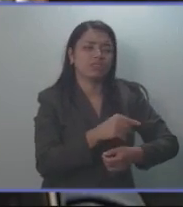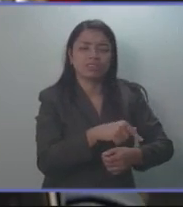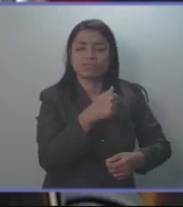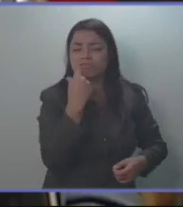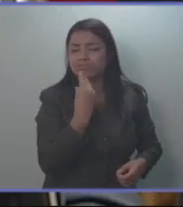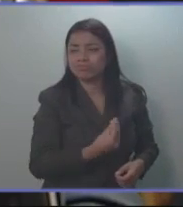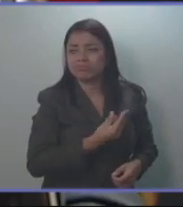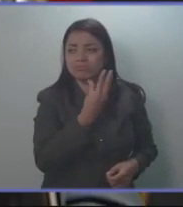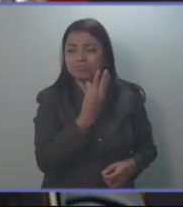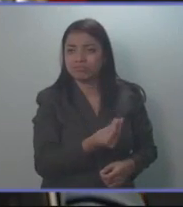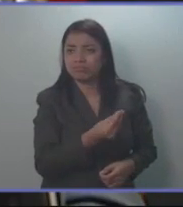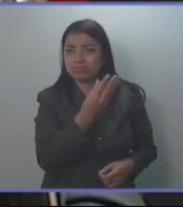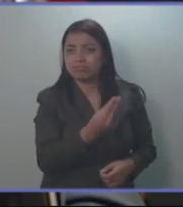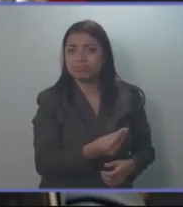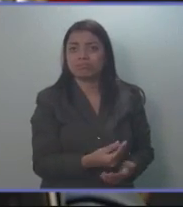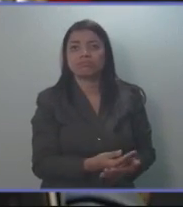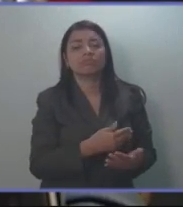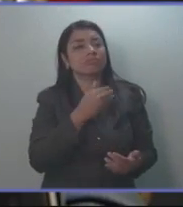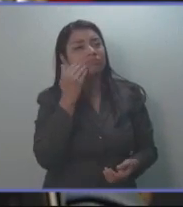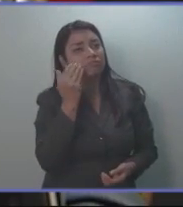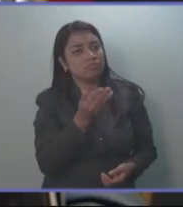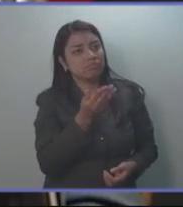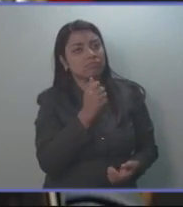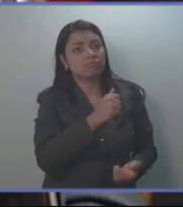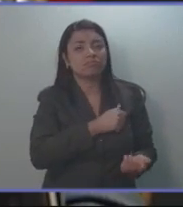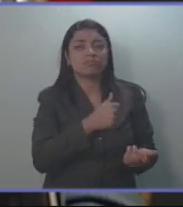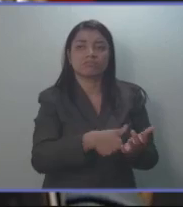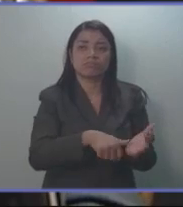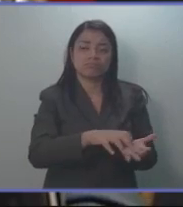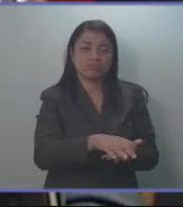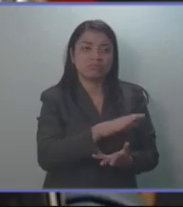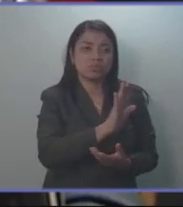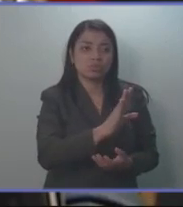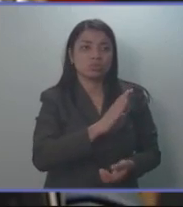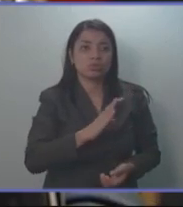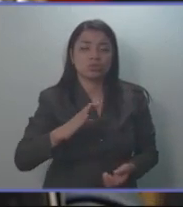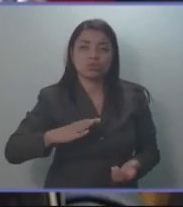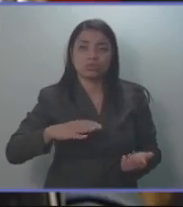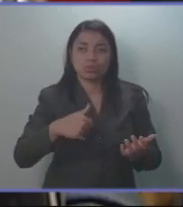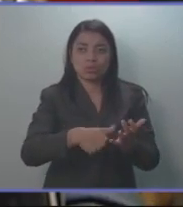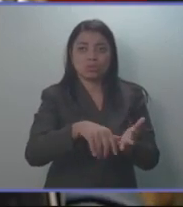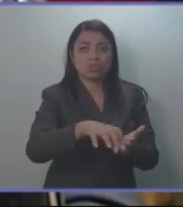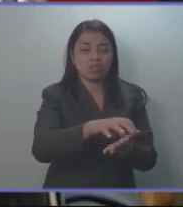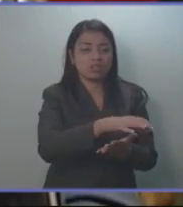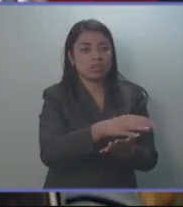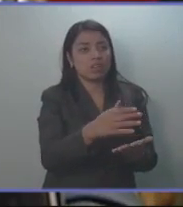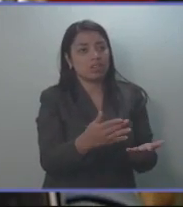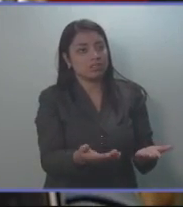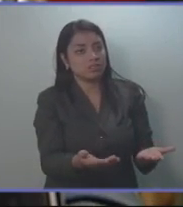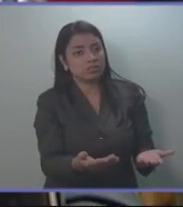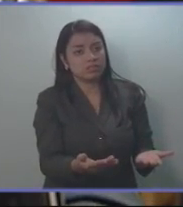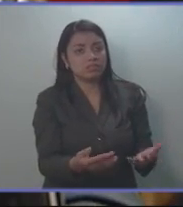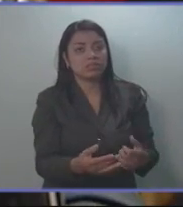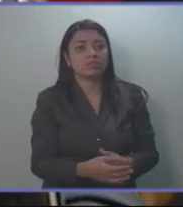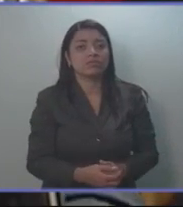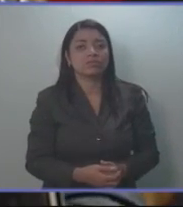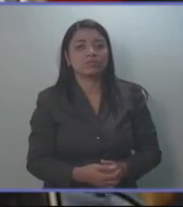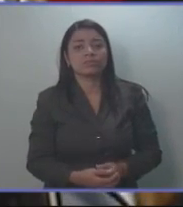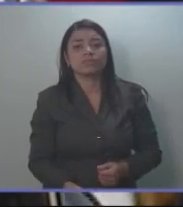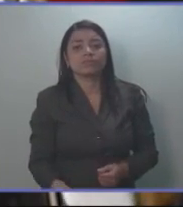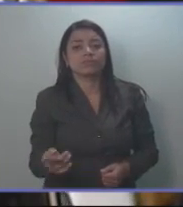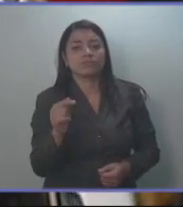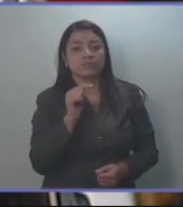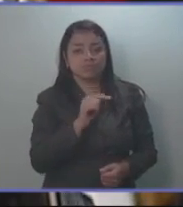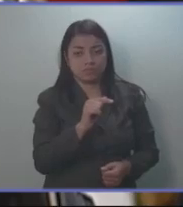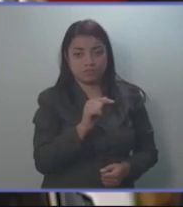a día son los alcaldes y sus consejos municipales plurales. Ahí hay